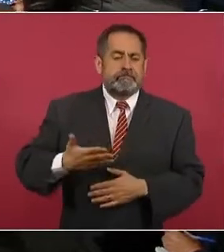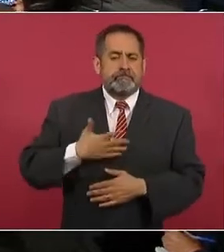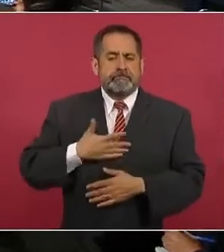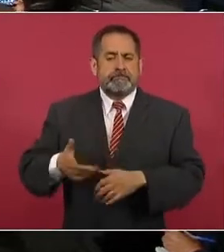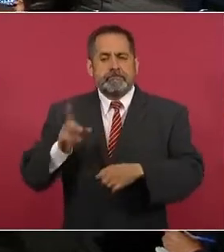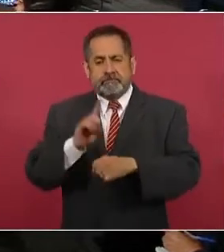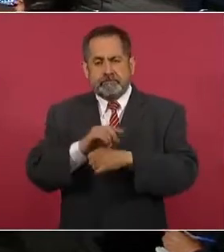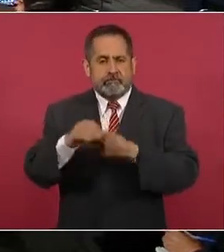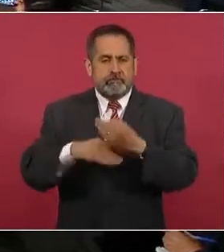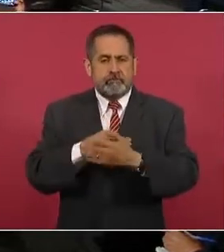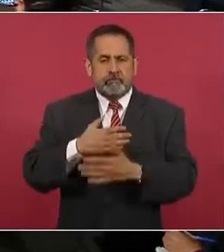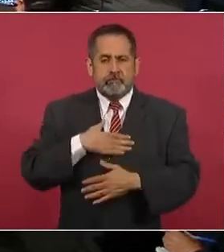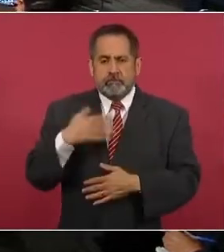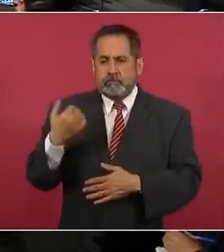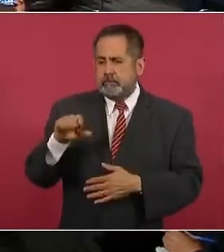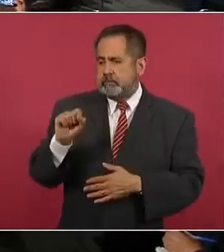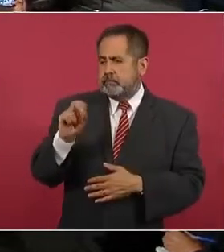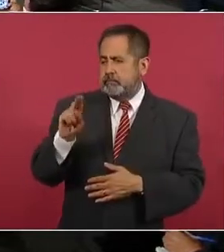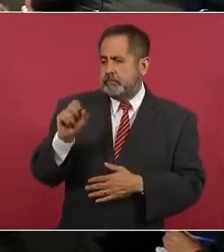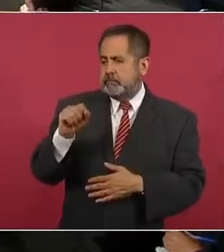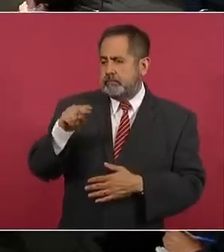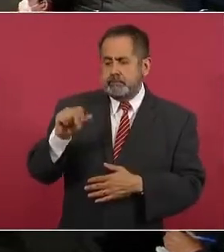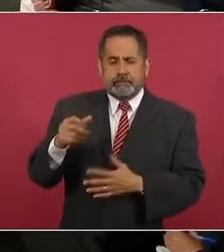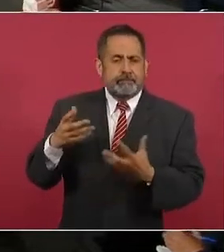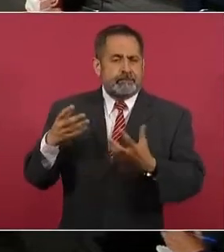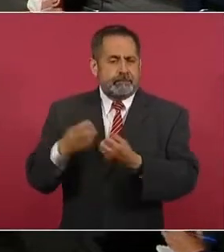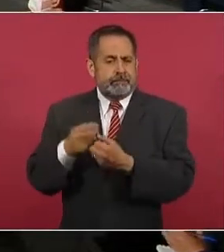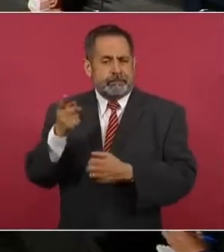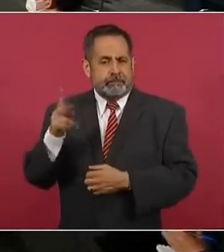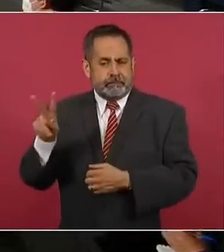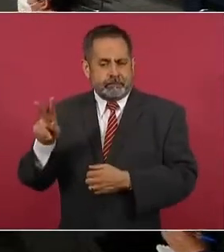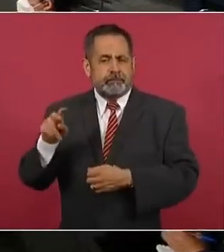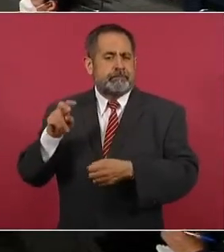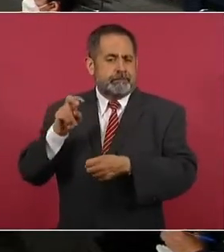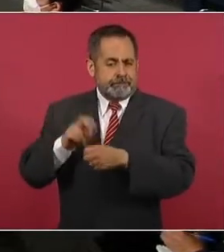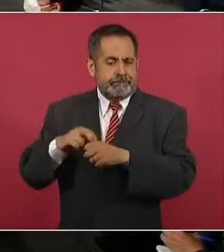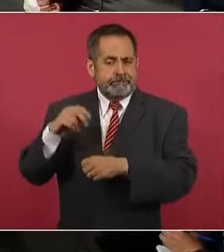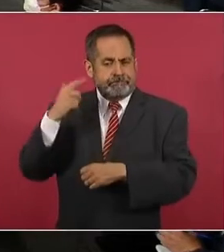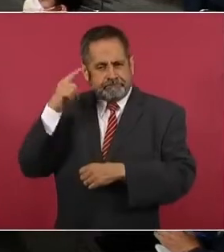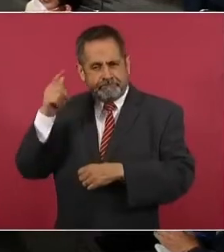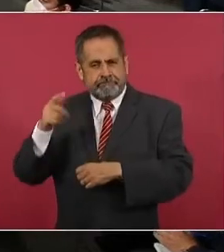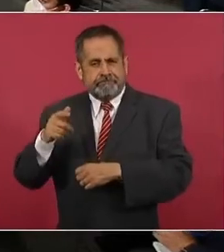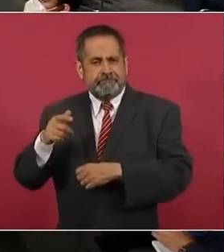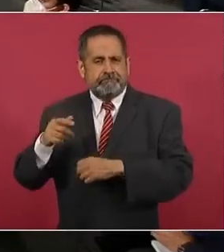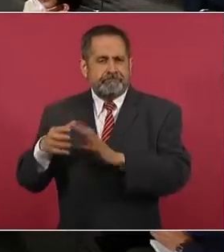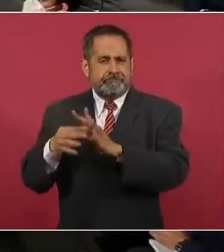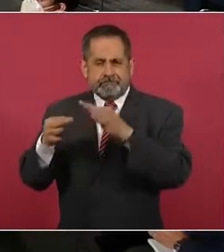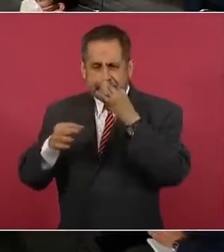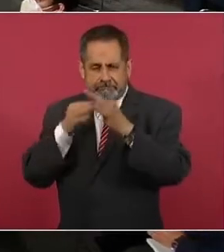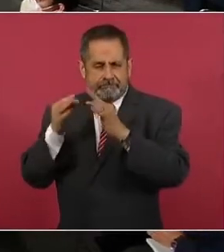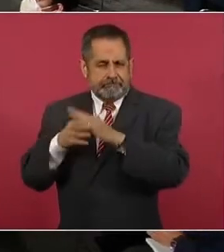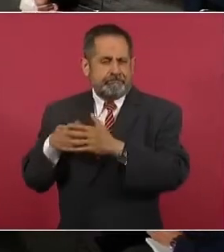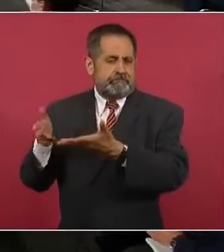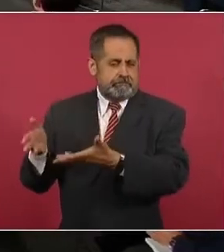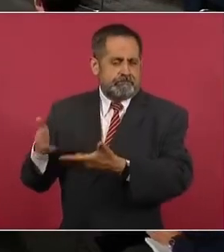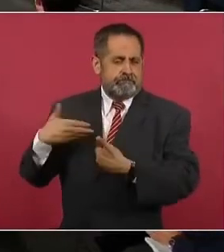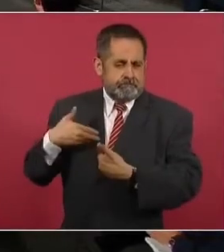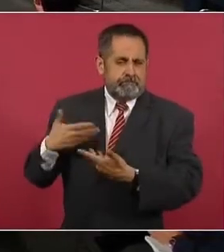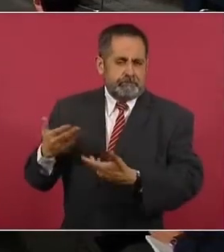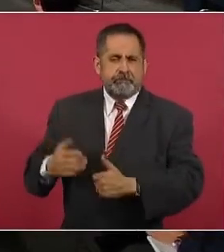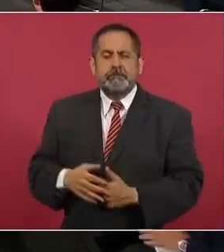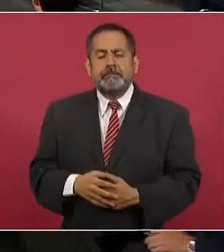todos. Susana Carreño, de Puerto Vallarta, Radio Universidad de Guadalajara, Canal 44 y Foro Nacional de Periodistas.